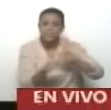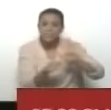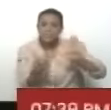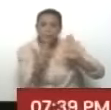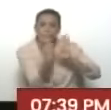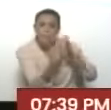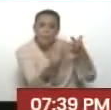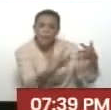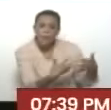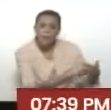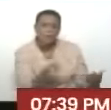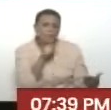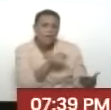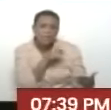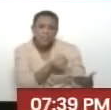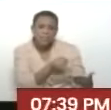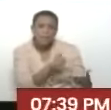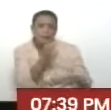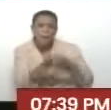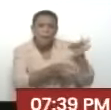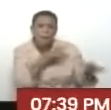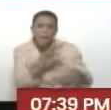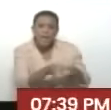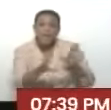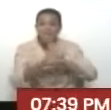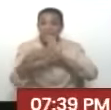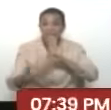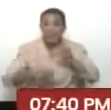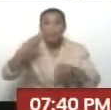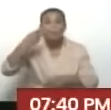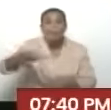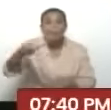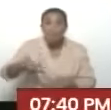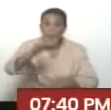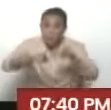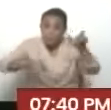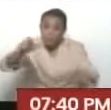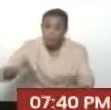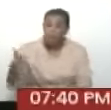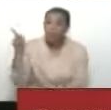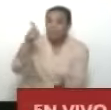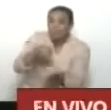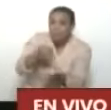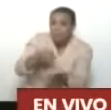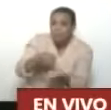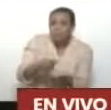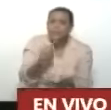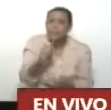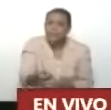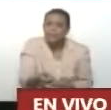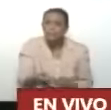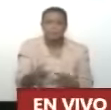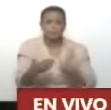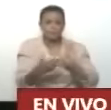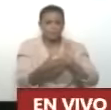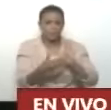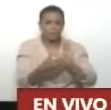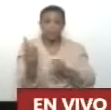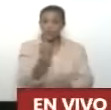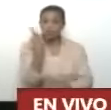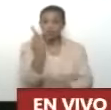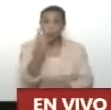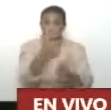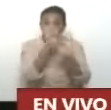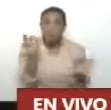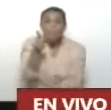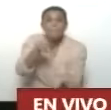precisamente, donde habla de los derechos políticos de los venezolanos, María Alexandra, dice, son medios